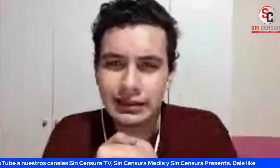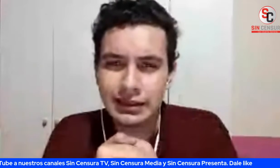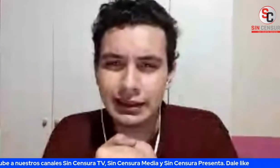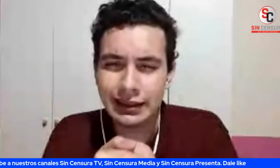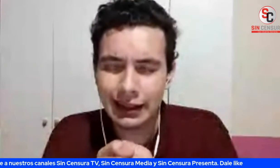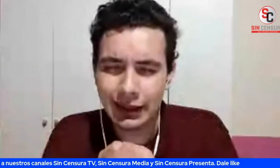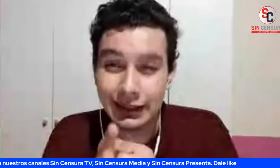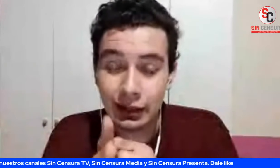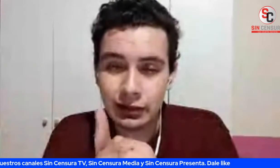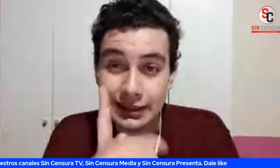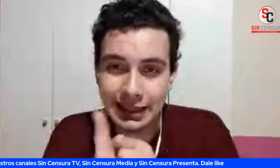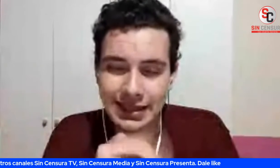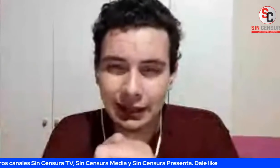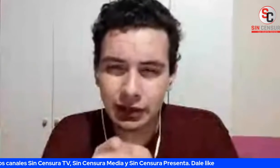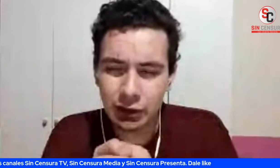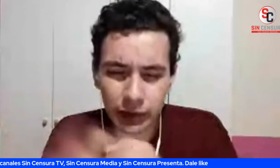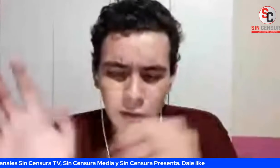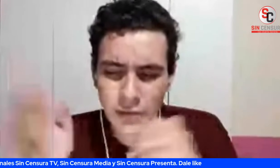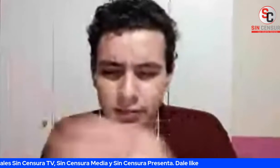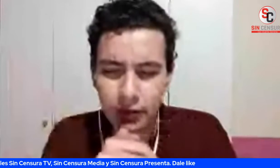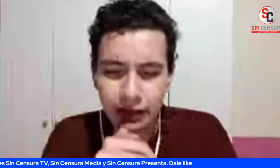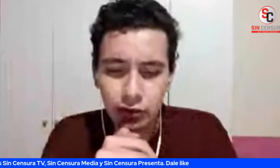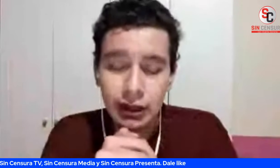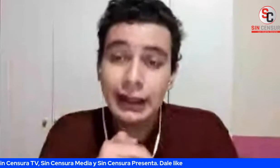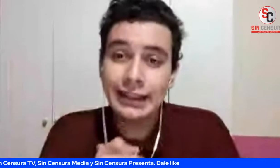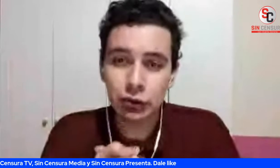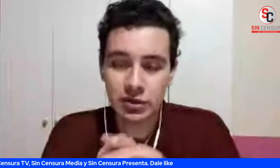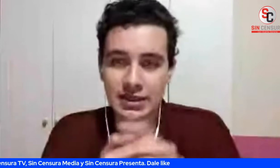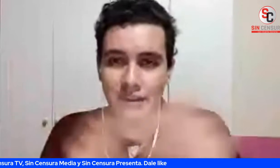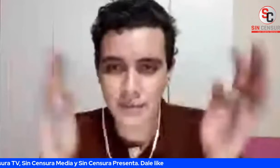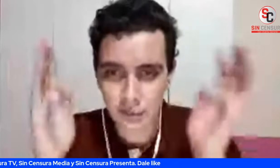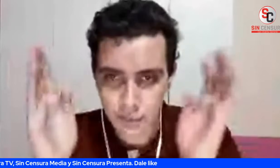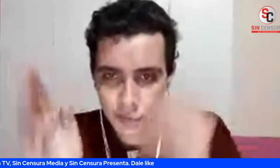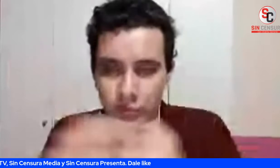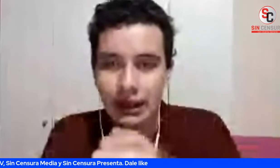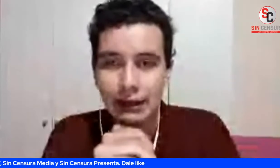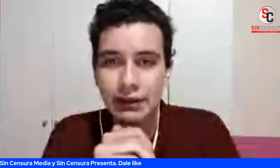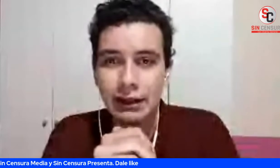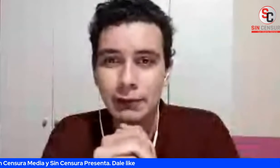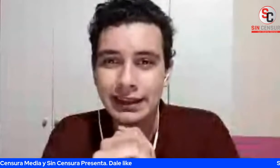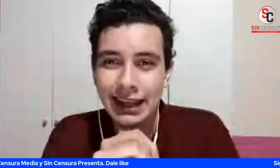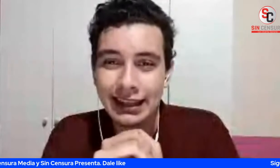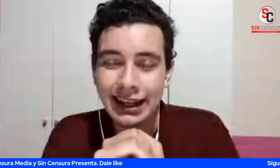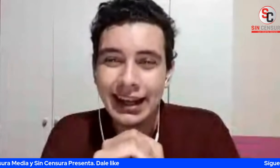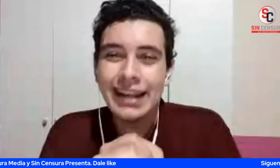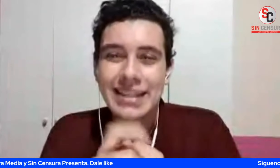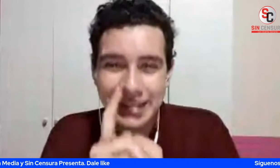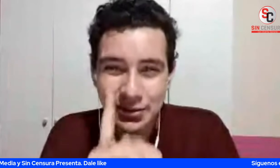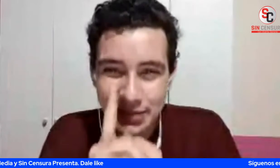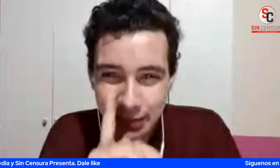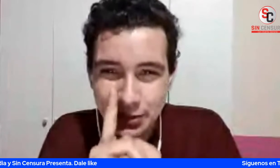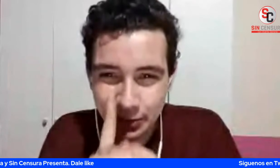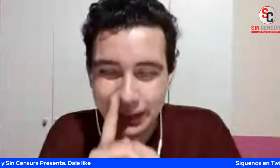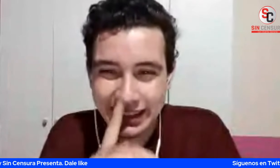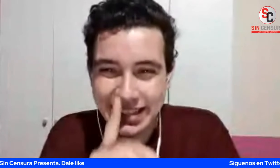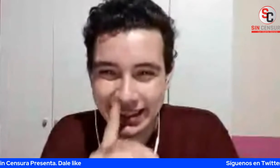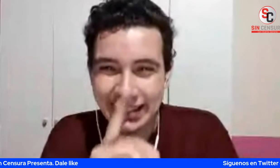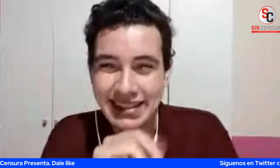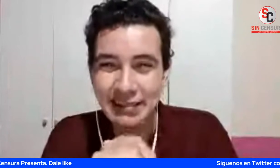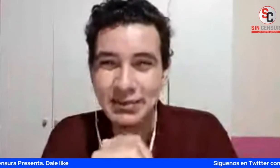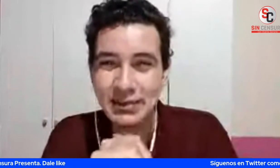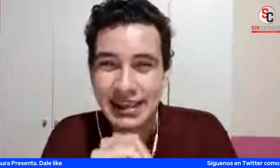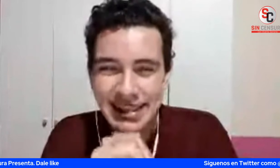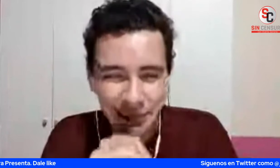convertir en el sexenio, en el gobierno más violento, y entonces Andrés Manuel pone una gráfica en pantalla, y si nos damos cuenta,